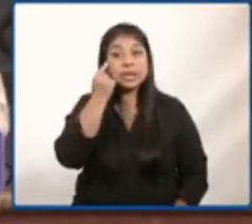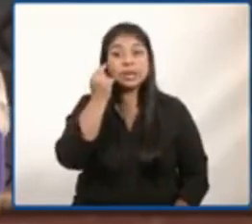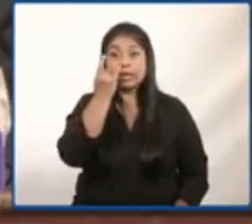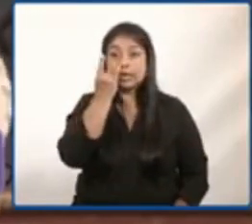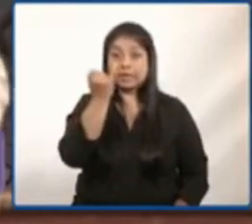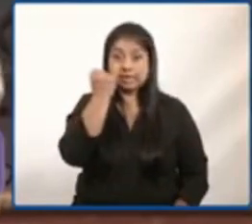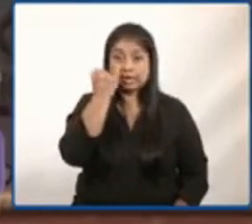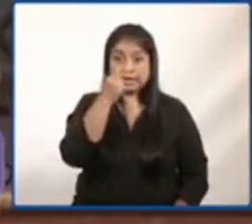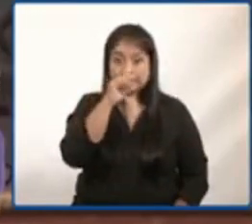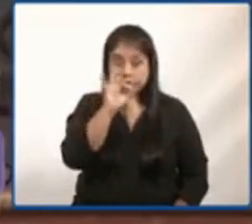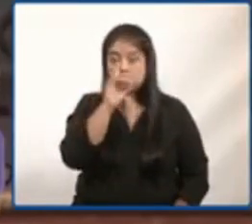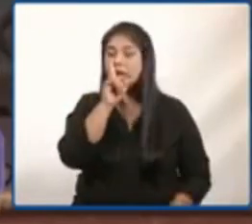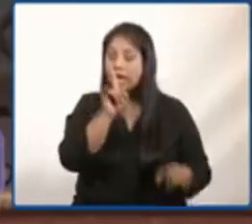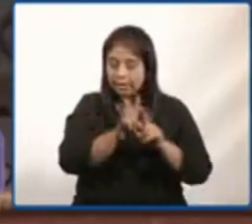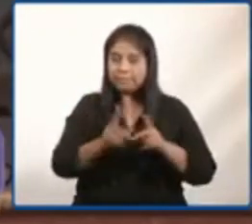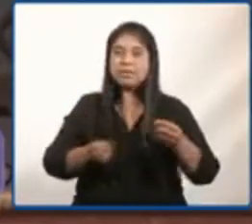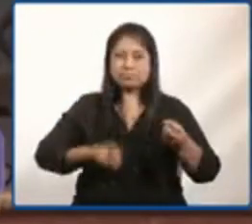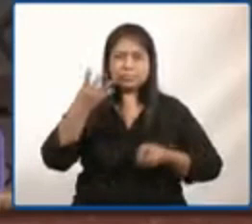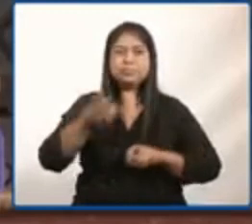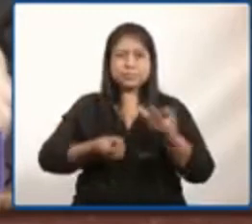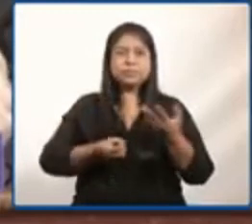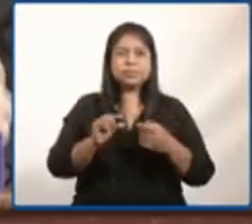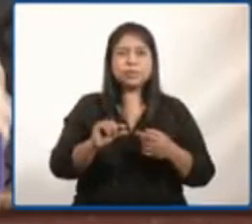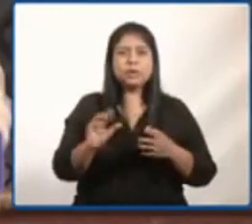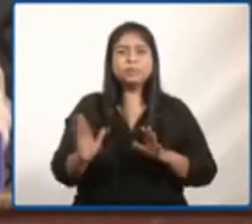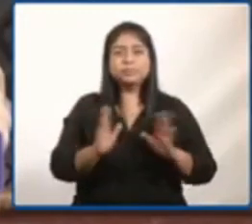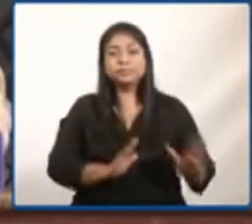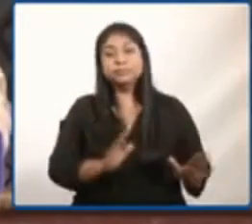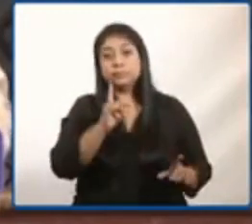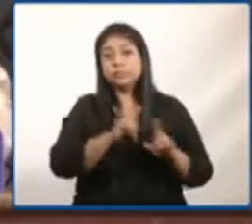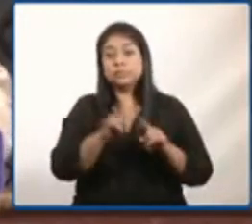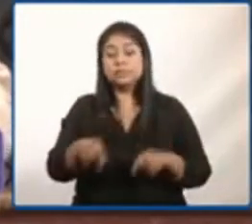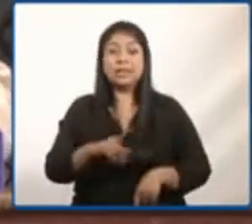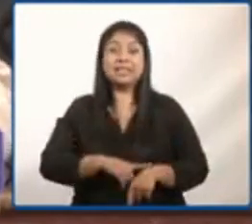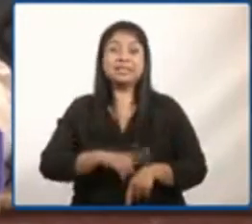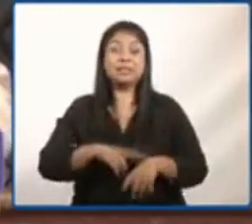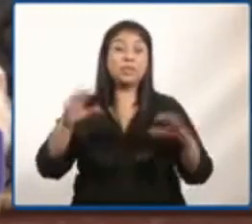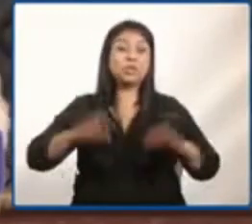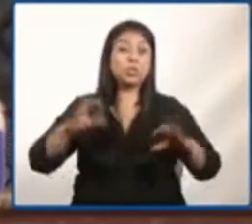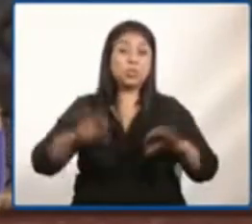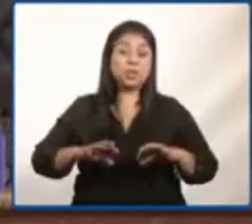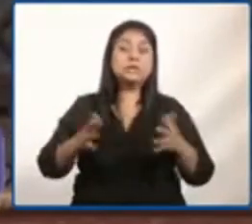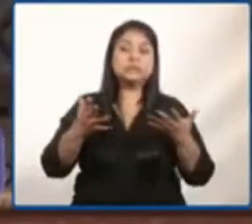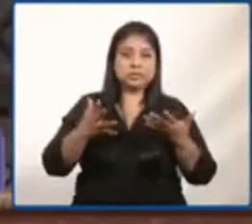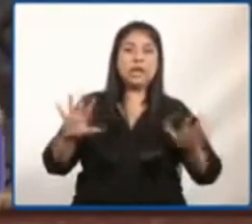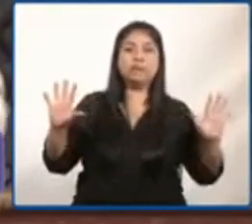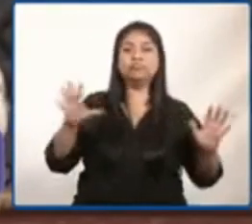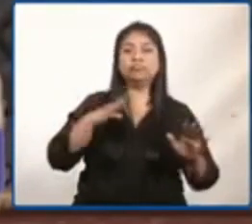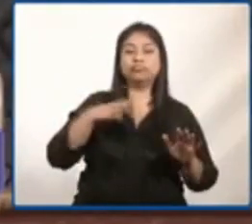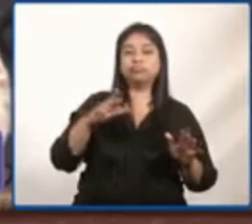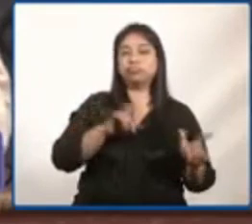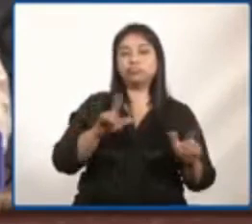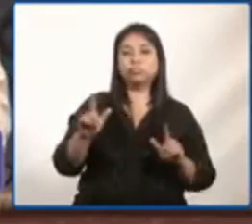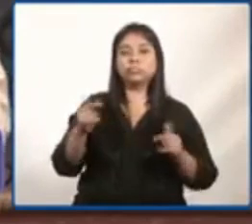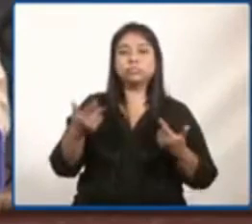constante. Por otro lado, en el caso de la temporada de lluvias, sí, ya tenemos todo ese